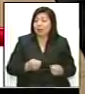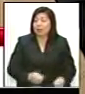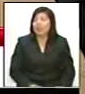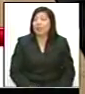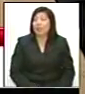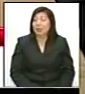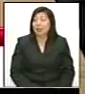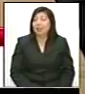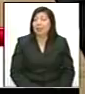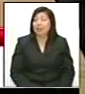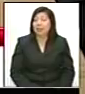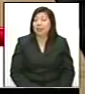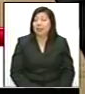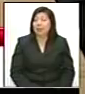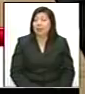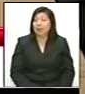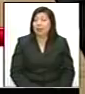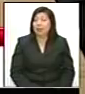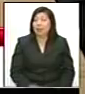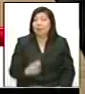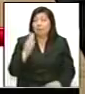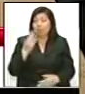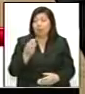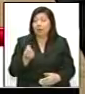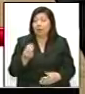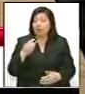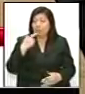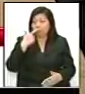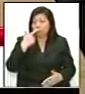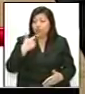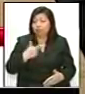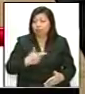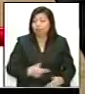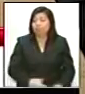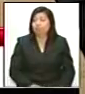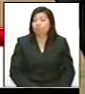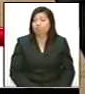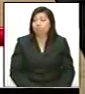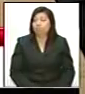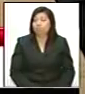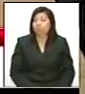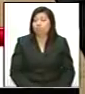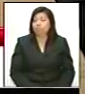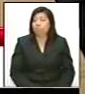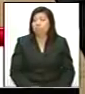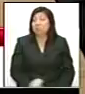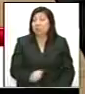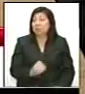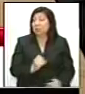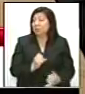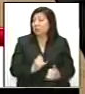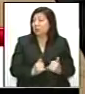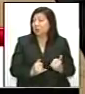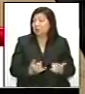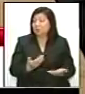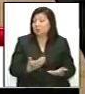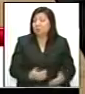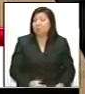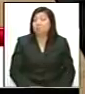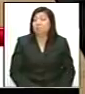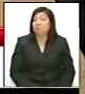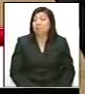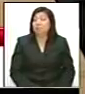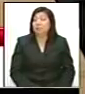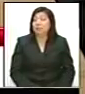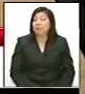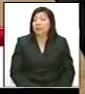de los recursos de la policía, del combustible. Entonces, si ya se terminó su caso,